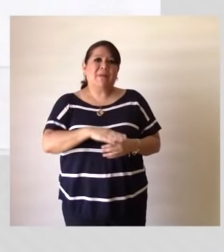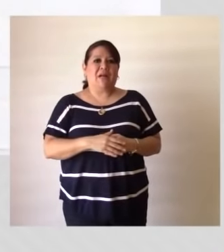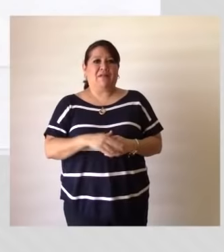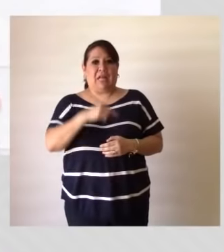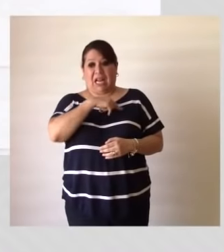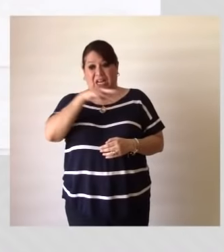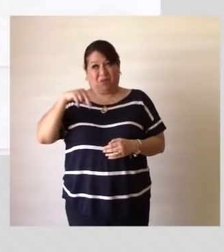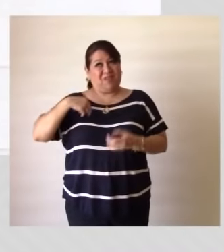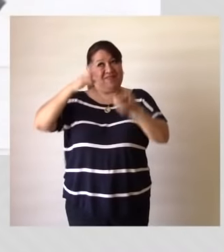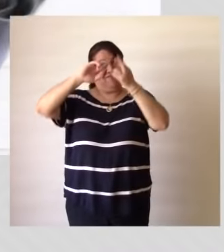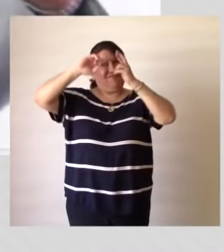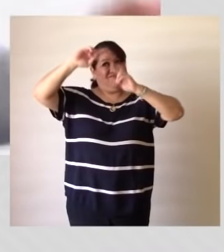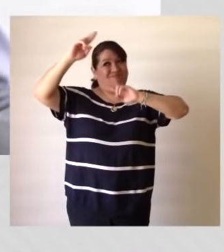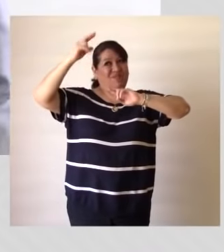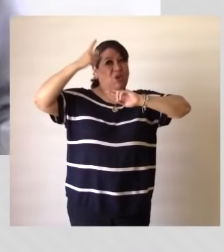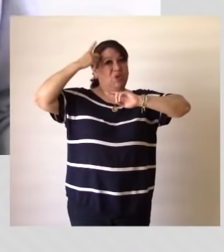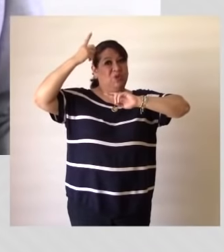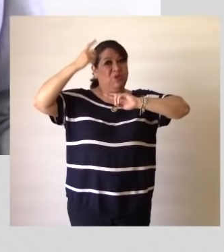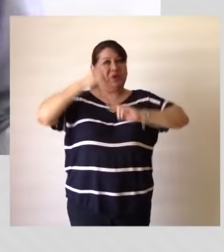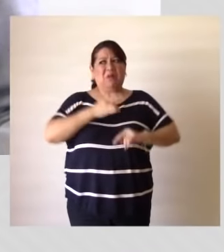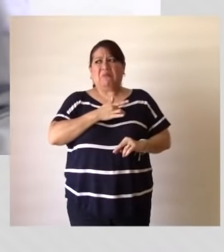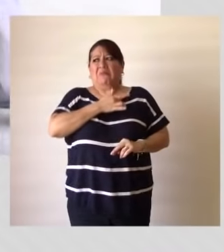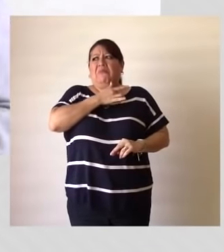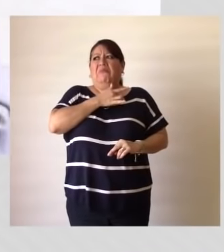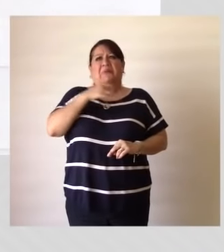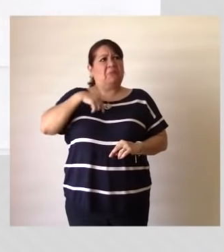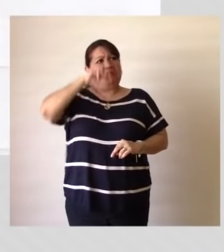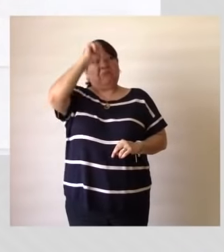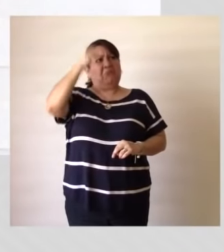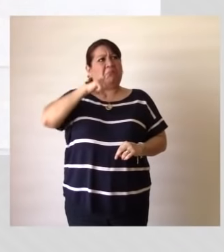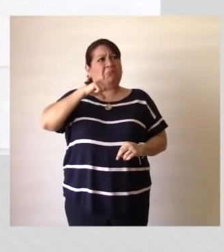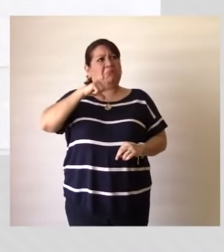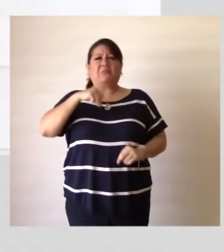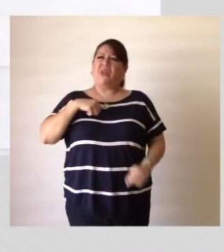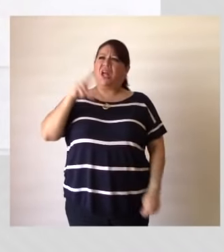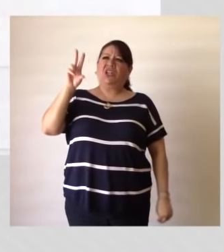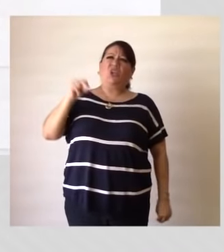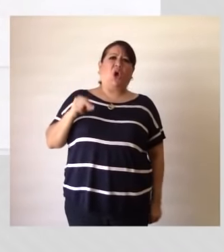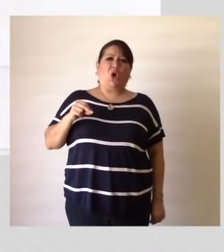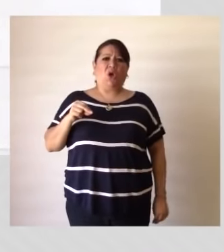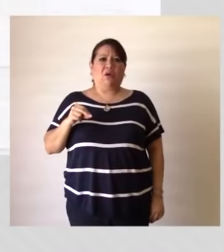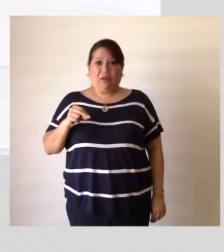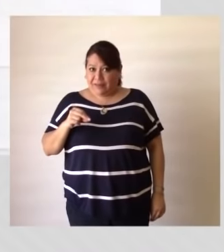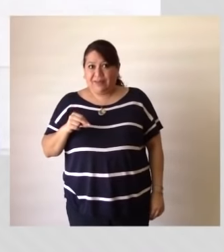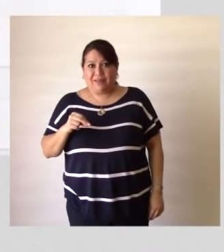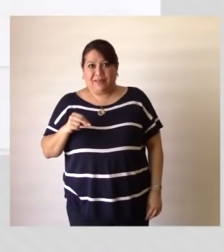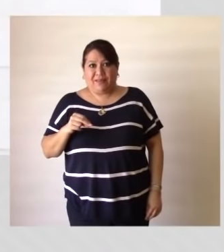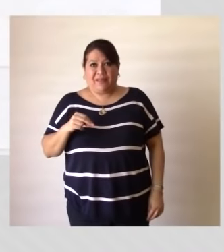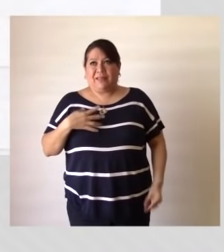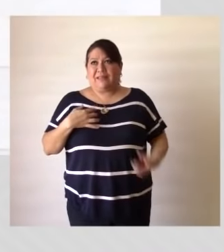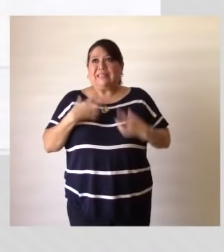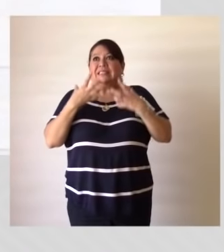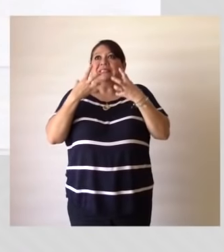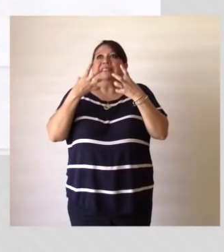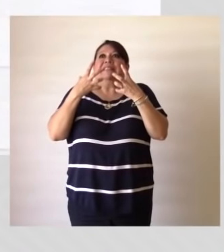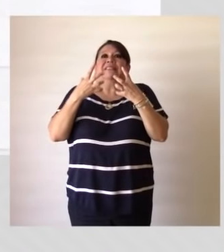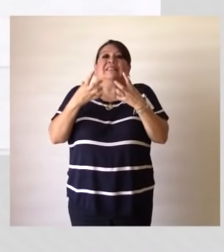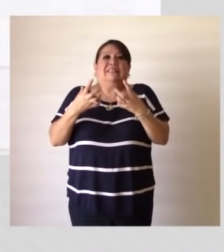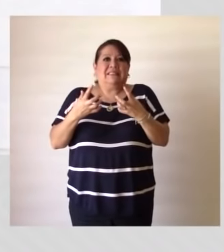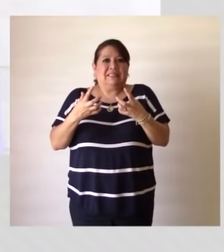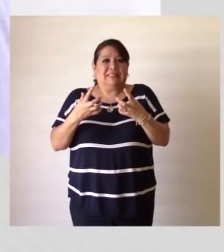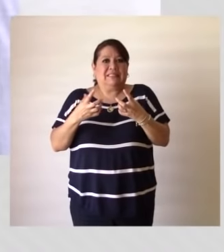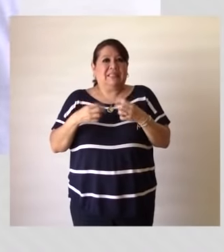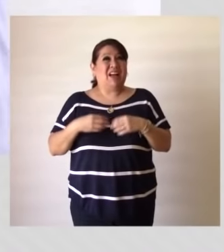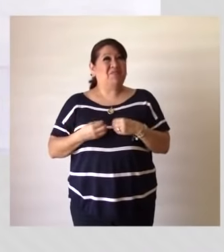que cuando reacciona si te das cuenta estás ofreciendo algo por debajo de los requerimientos del